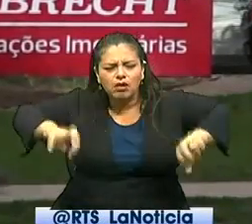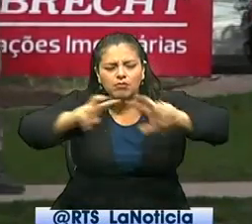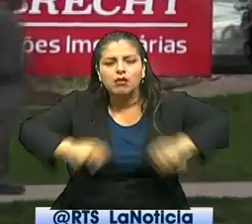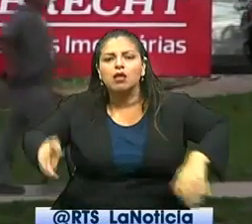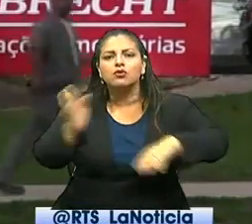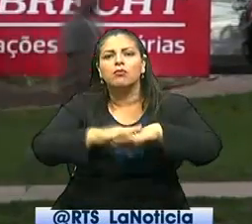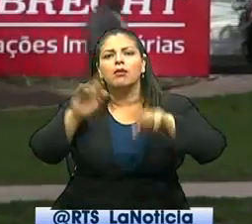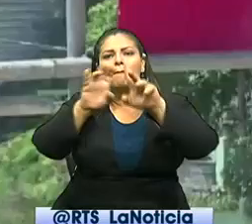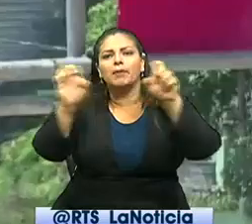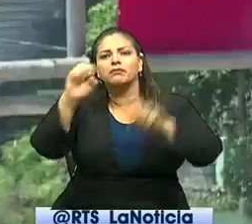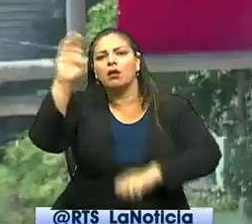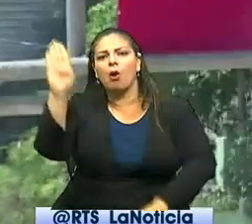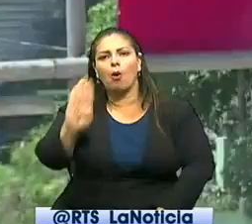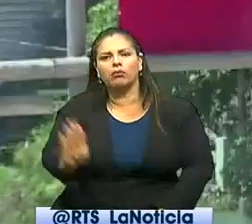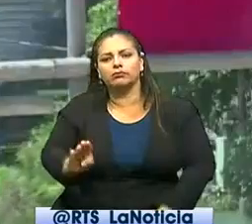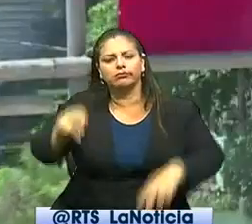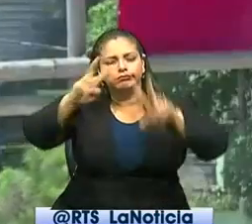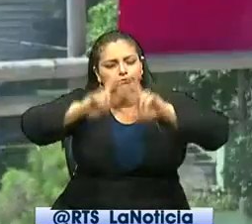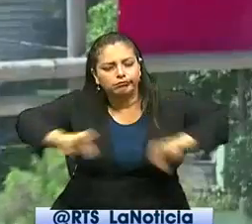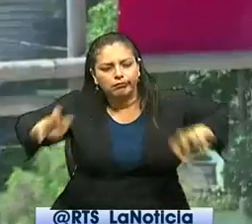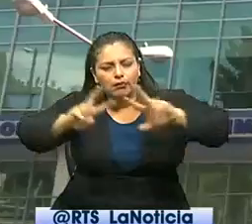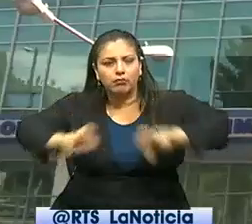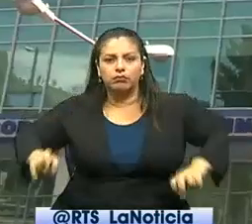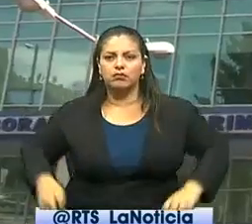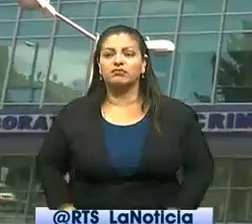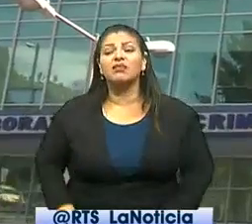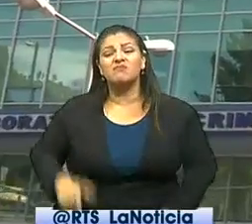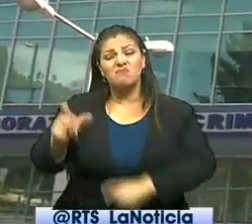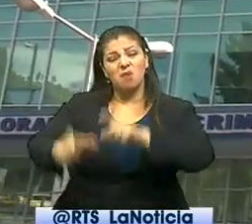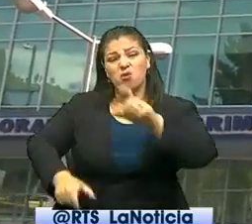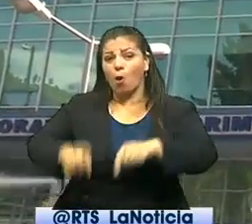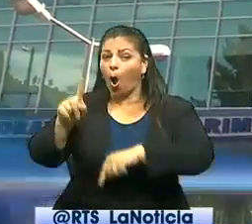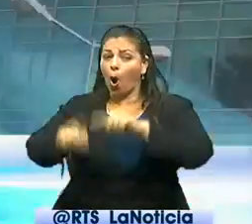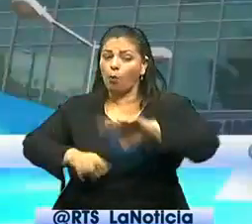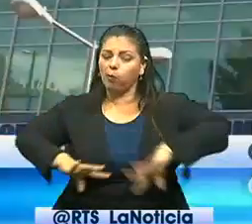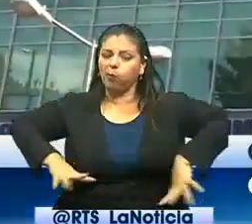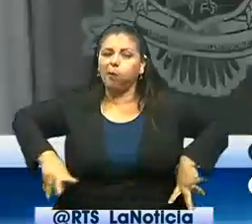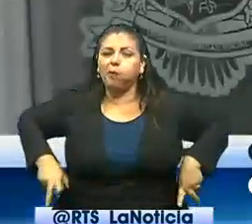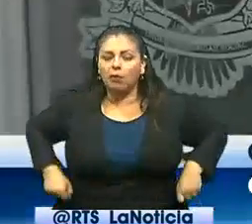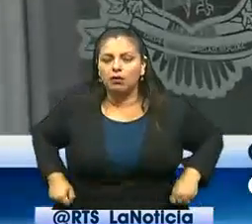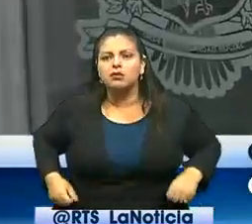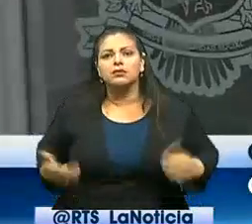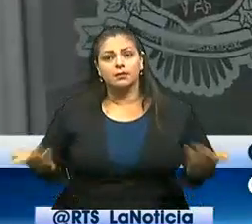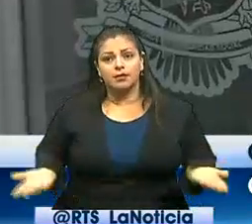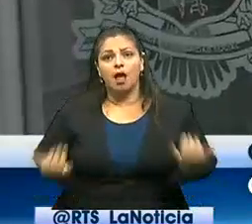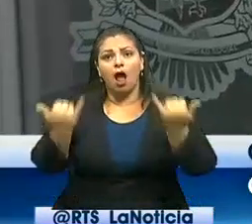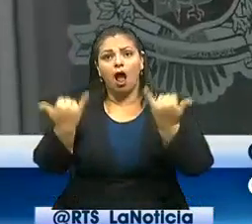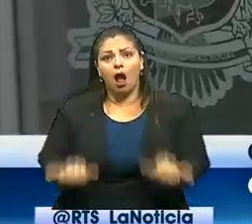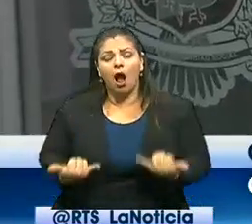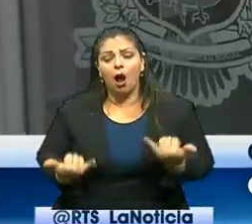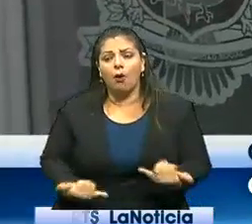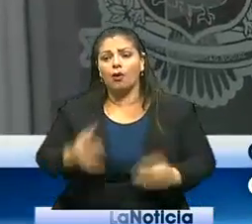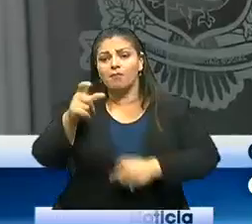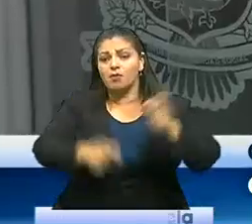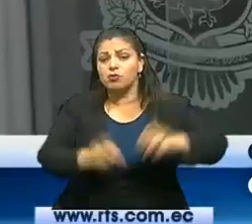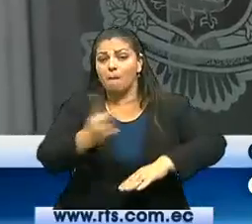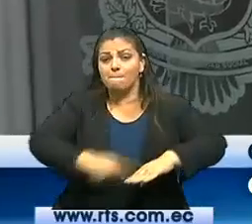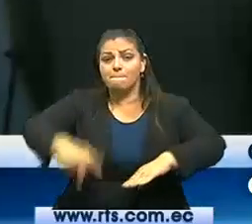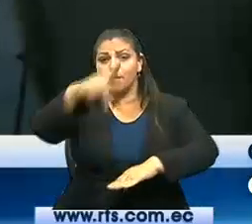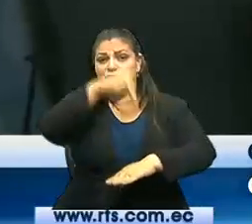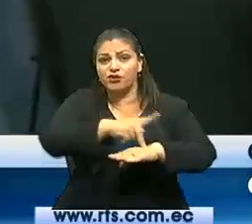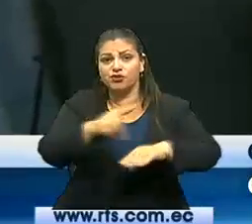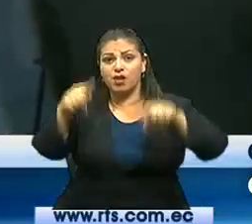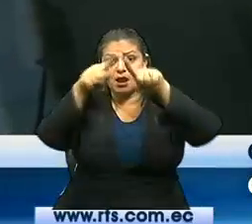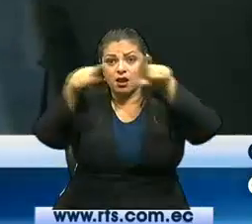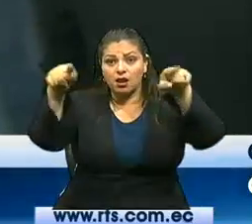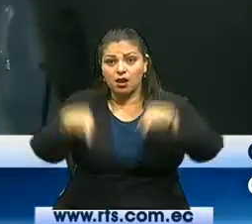corrupción de la empresa Odebrecht en el país. Expertos informáticos analizan una memoria externa y otras presuntas pruebas